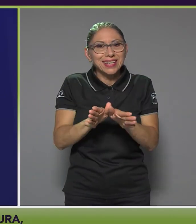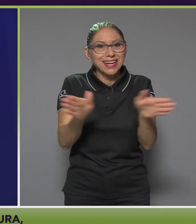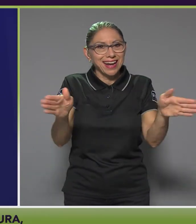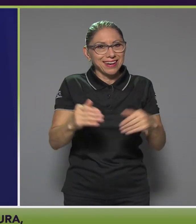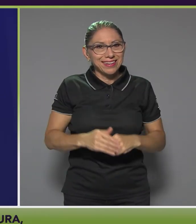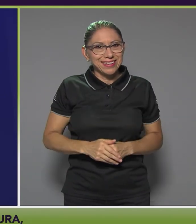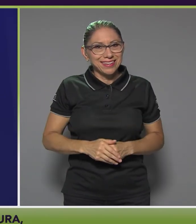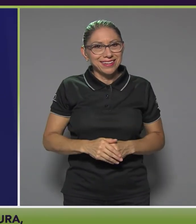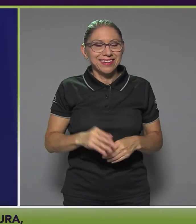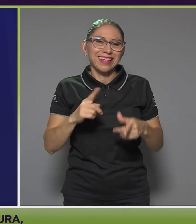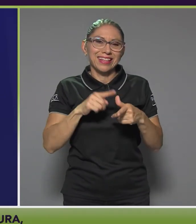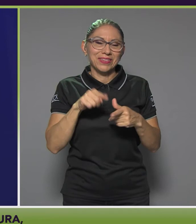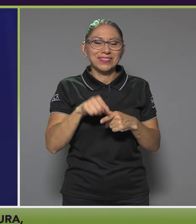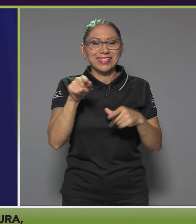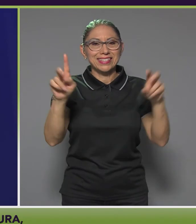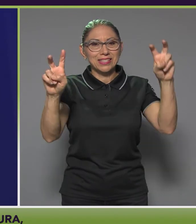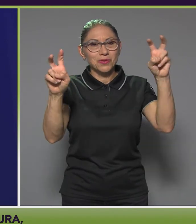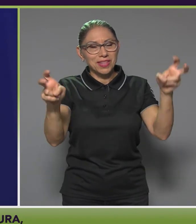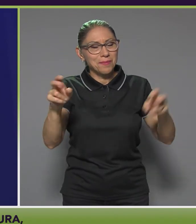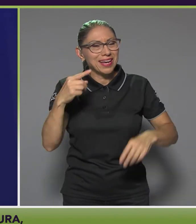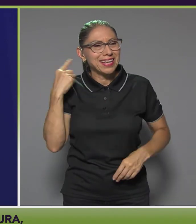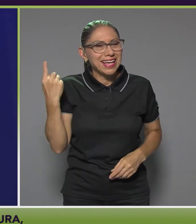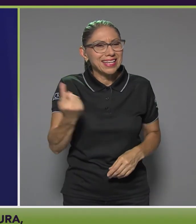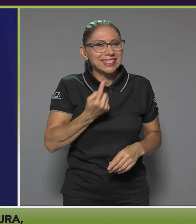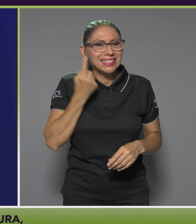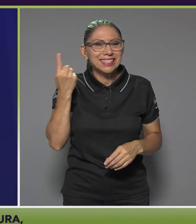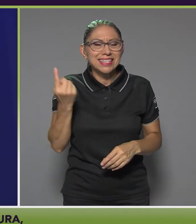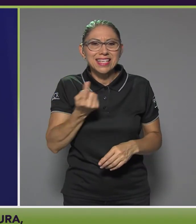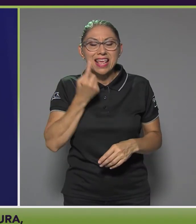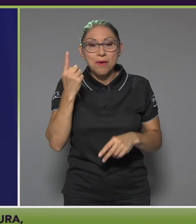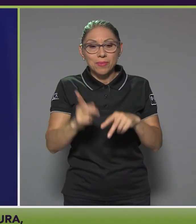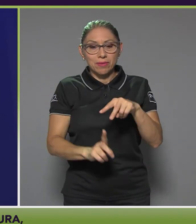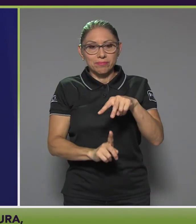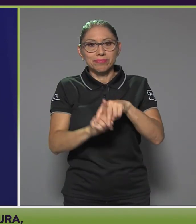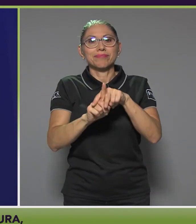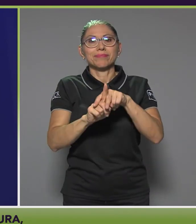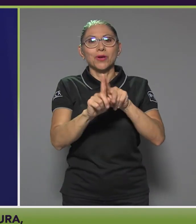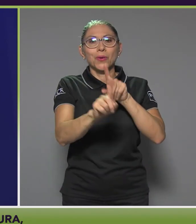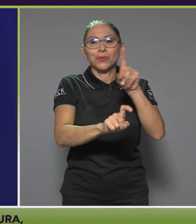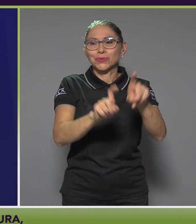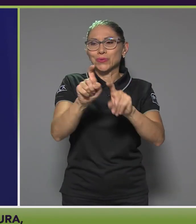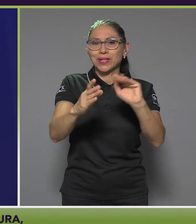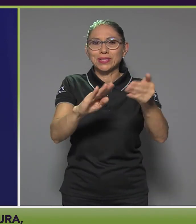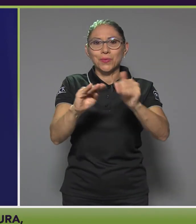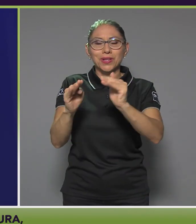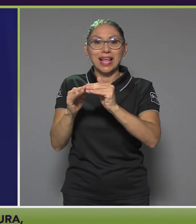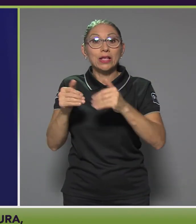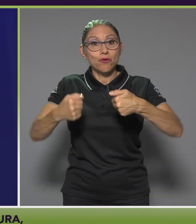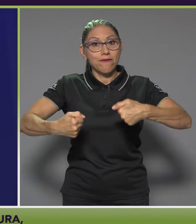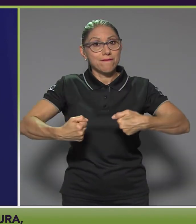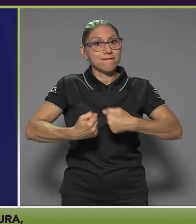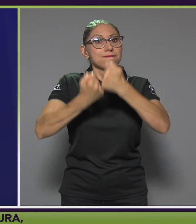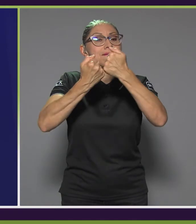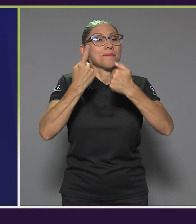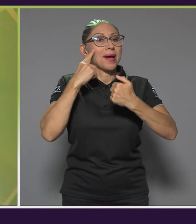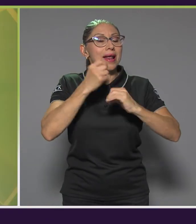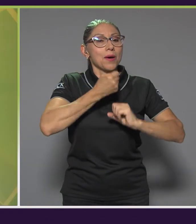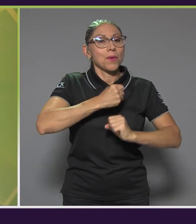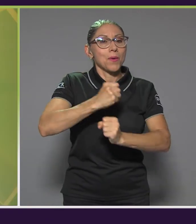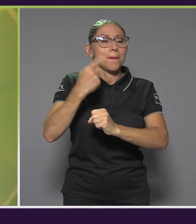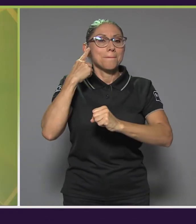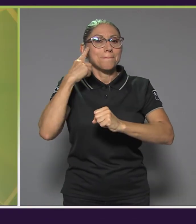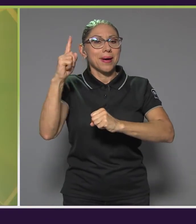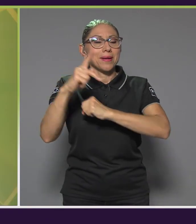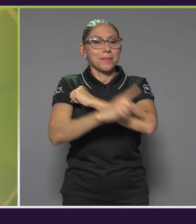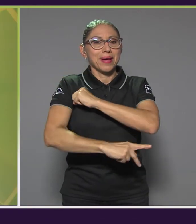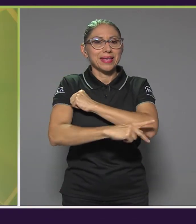siempre es un tema que se toca en las consultas comunitarias y un desafío grande también para los municipios y para el país. Claro, y es algo que abordamos acá en